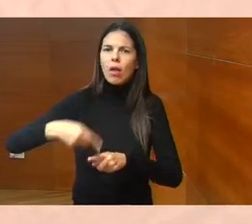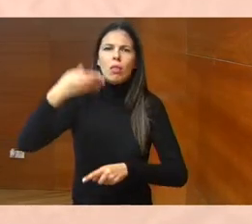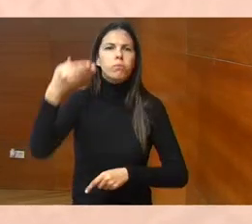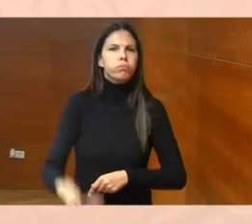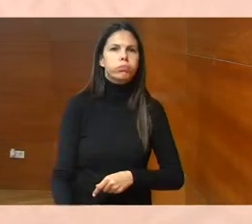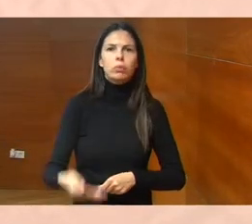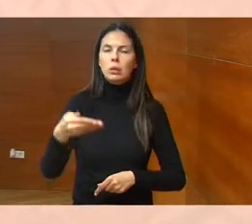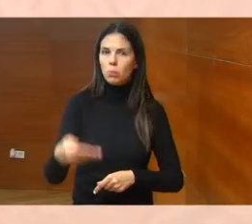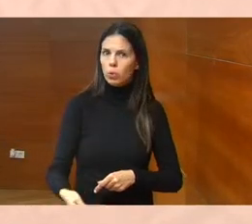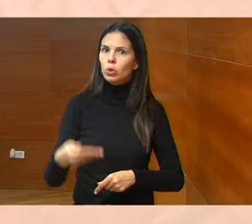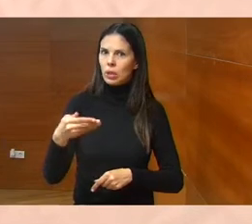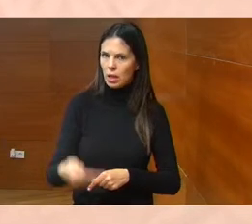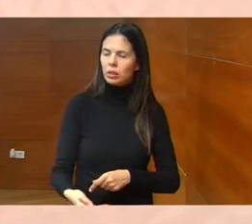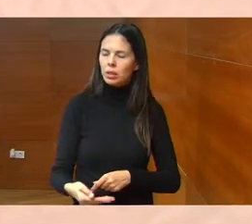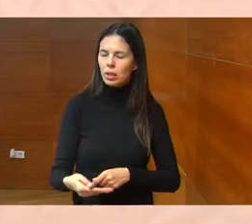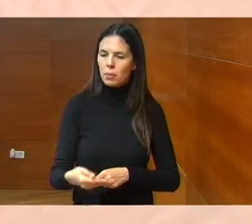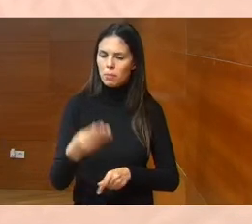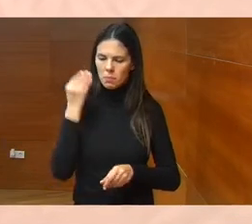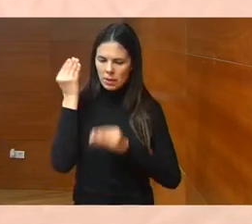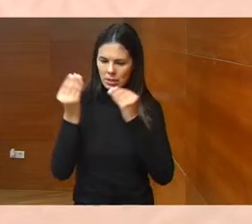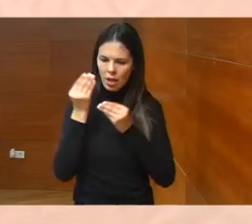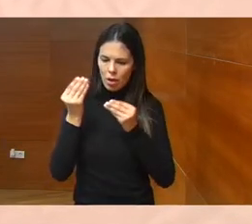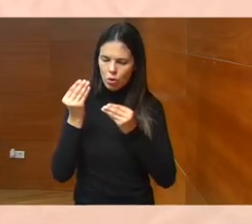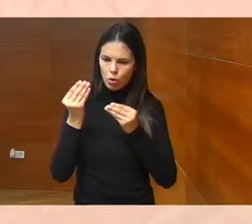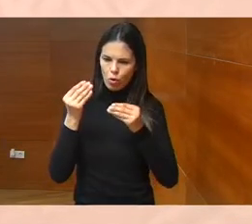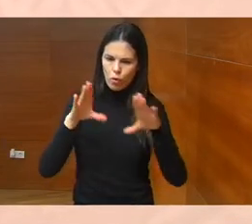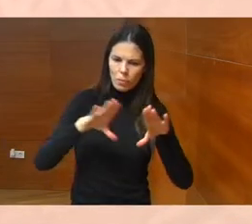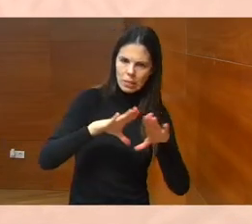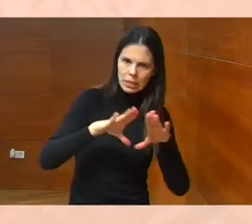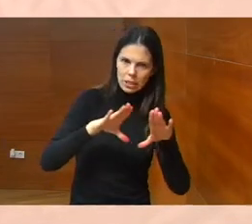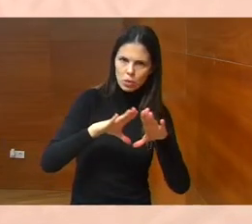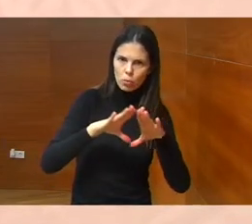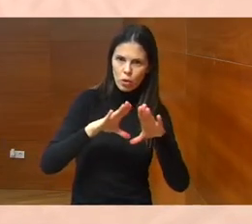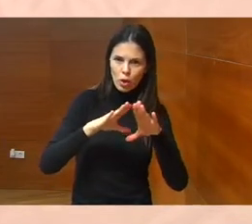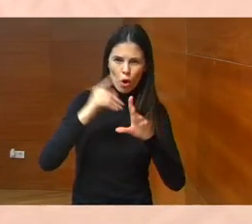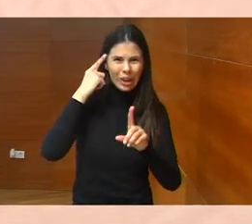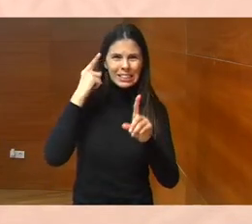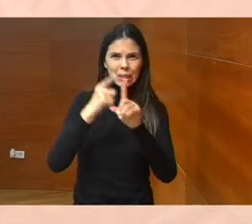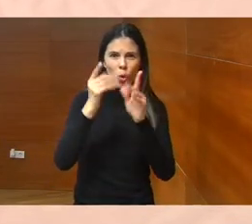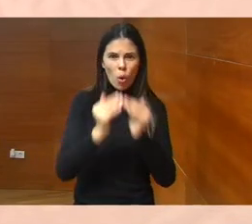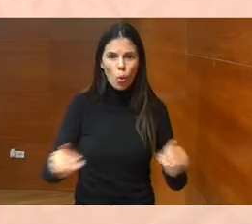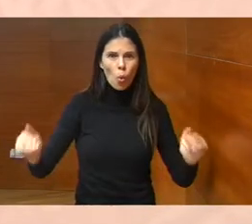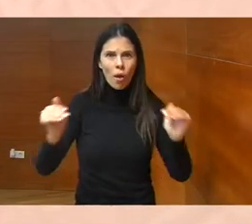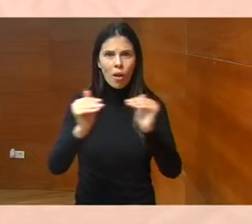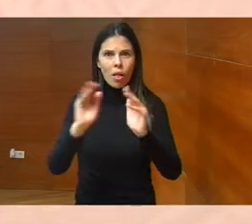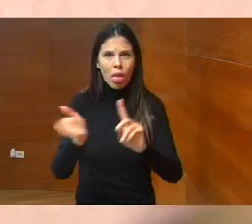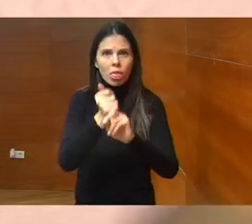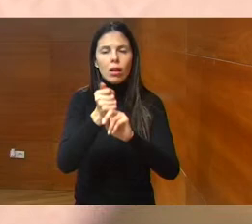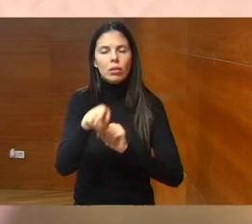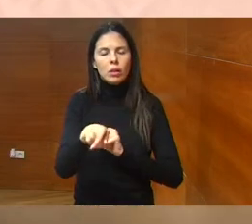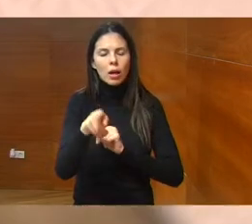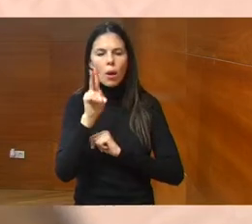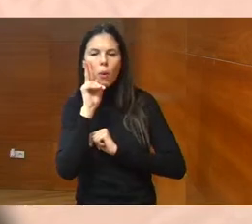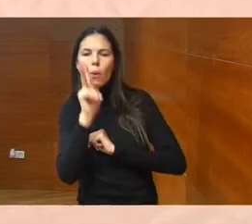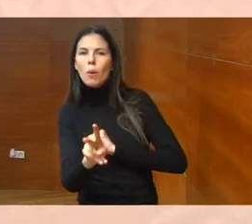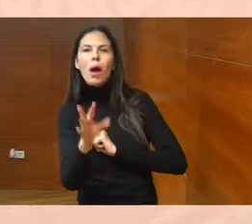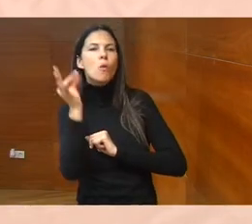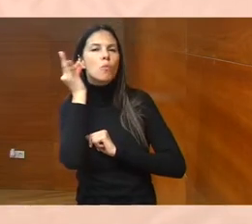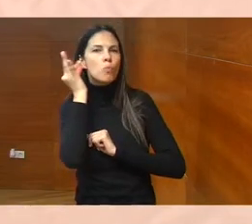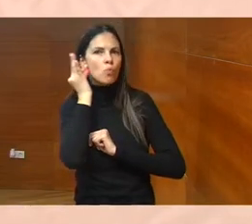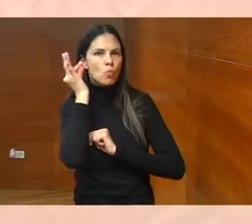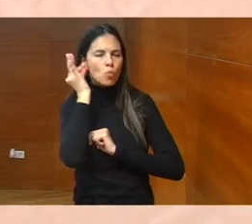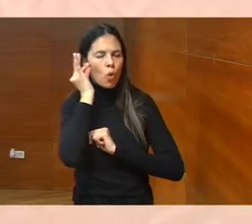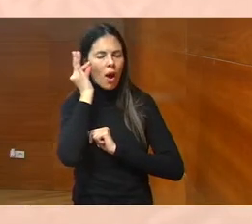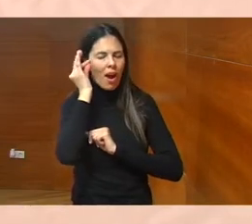de cara al feminismo a consecución de igualdades y sobre todo de poner a mullier no lugar